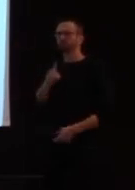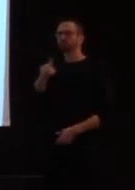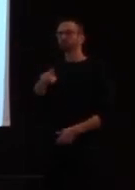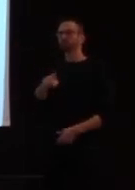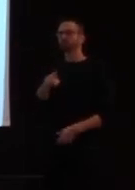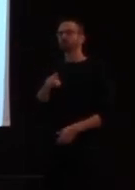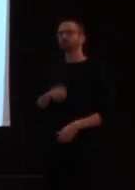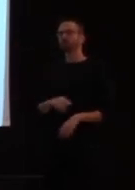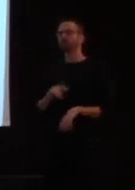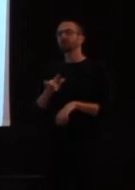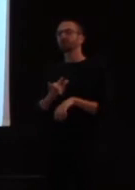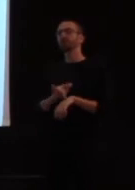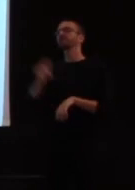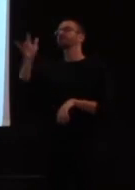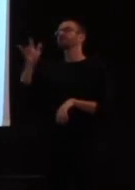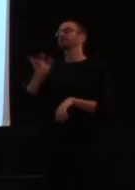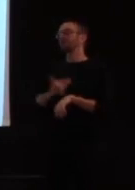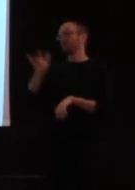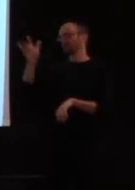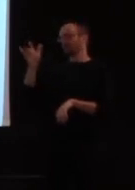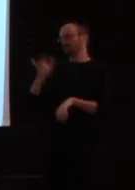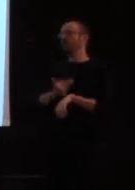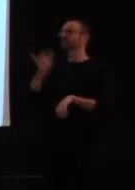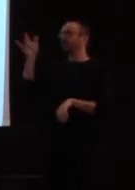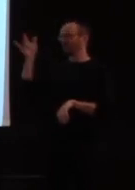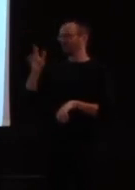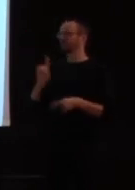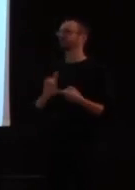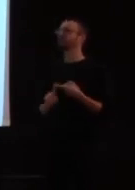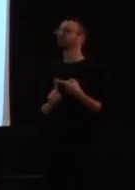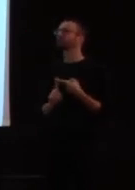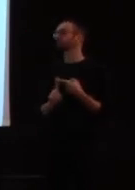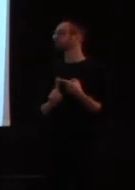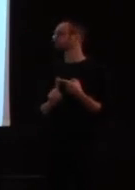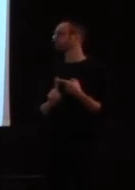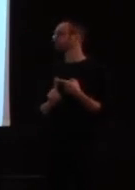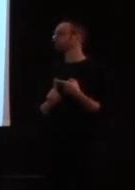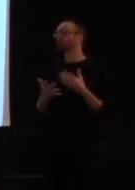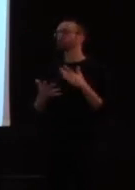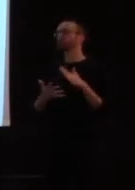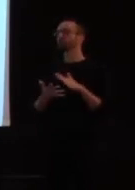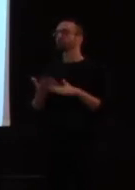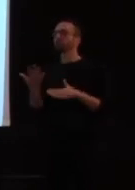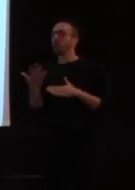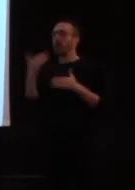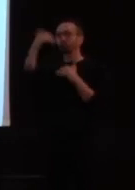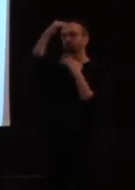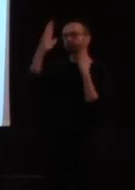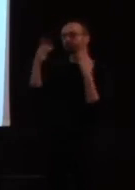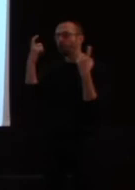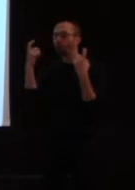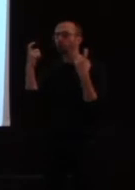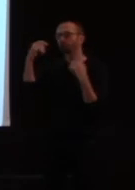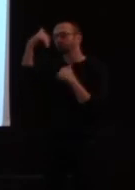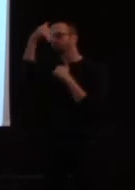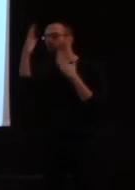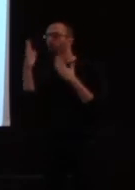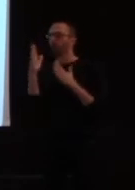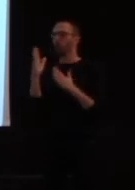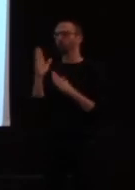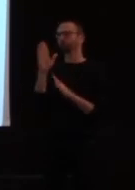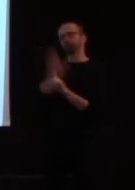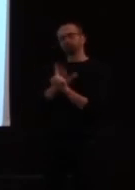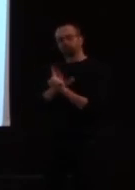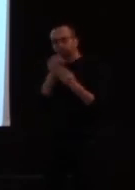Sensibles. ¿Cómo? Sensibles. Son sensibles, por tanto están pendientes del alumnado, saben tratarlo bien. ¿Qué